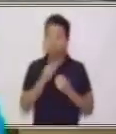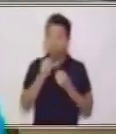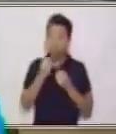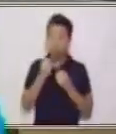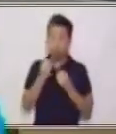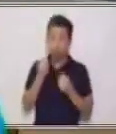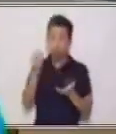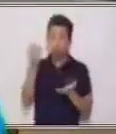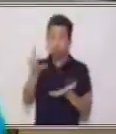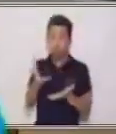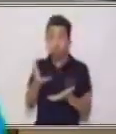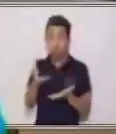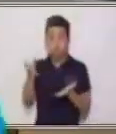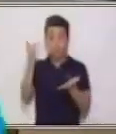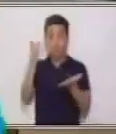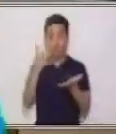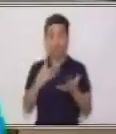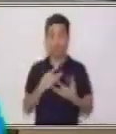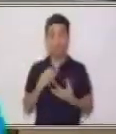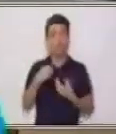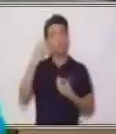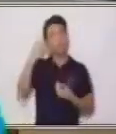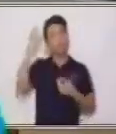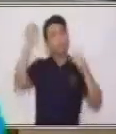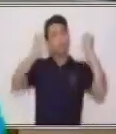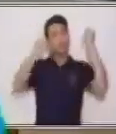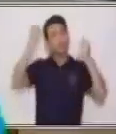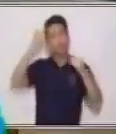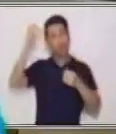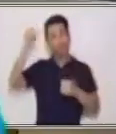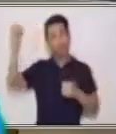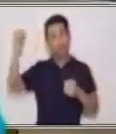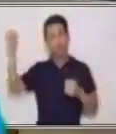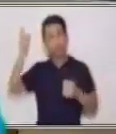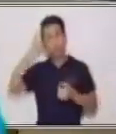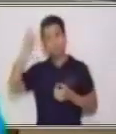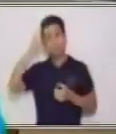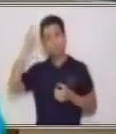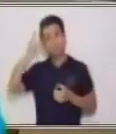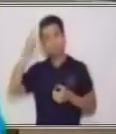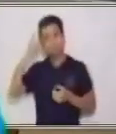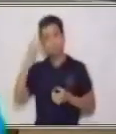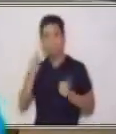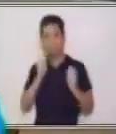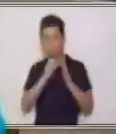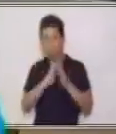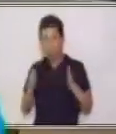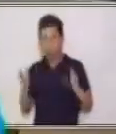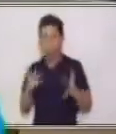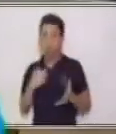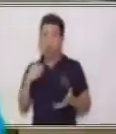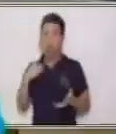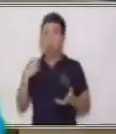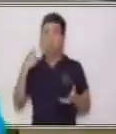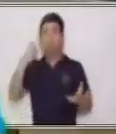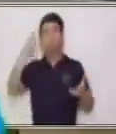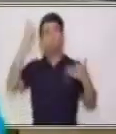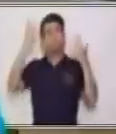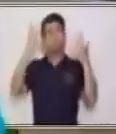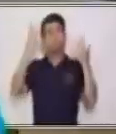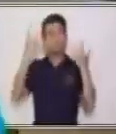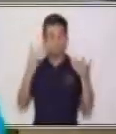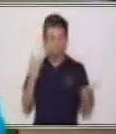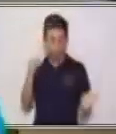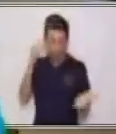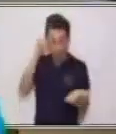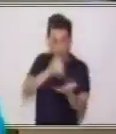pensamientos, pero previamente ordenados, organizados. Claro, no significa que si vas a escribir un cuento que en algún momento no tiene